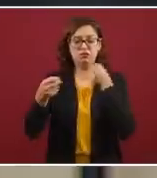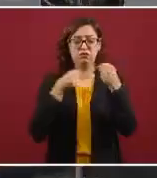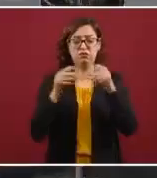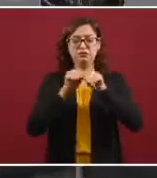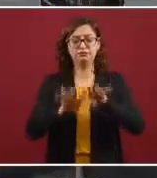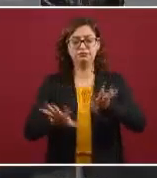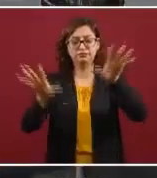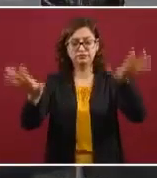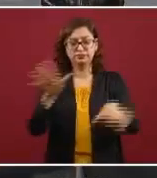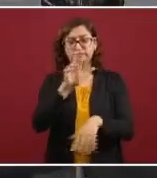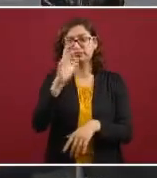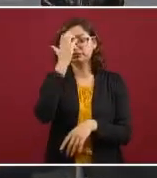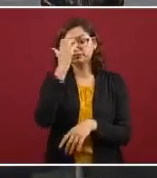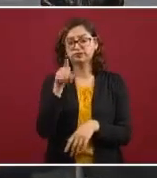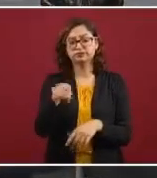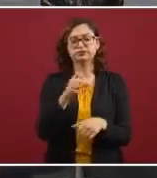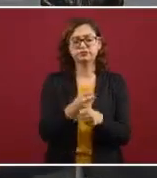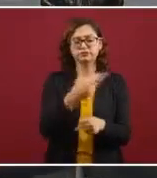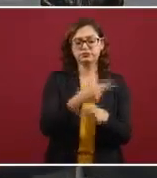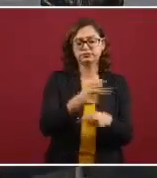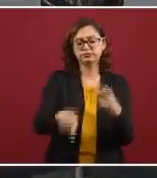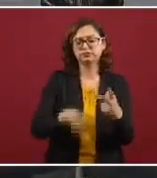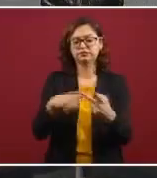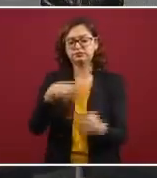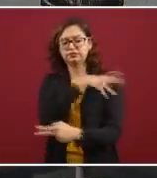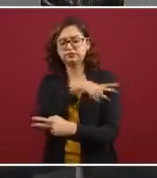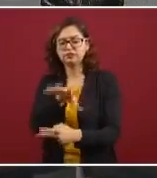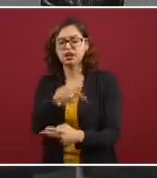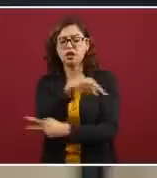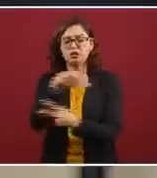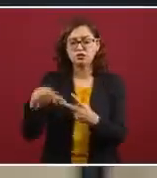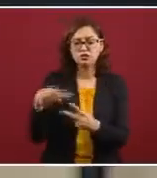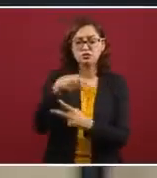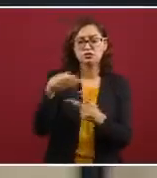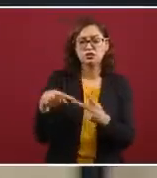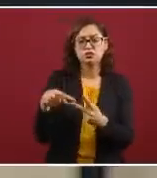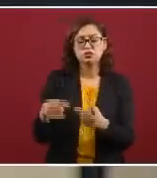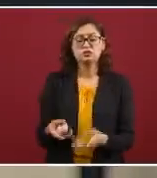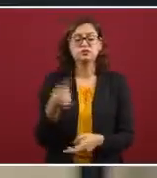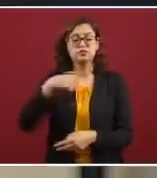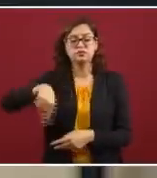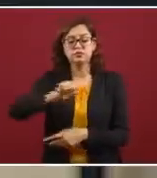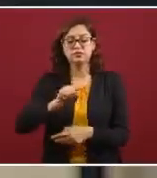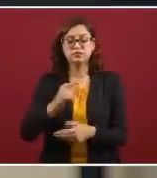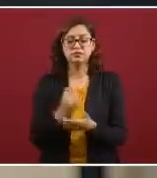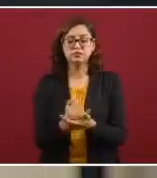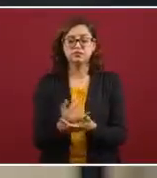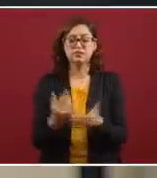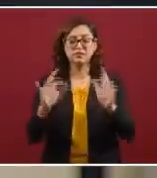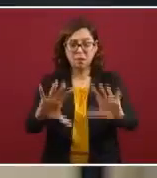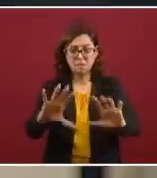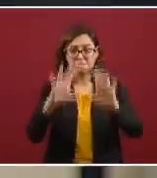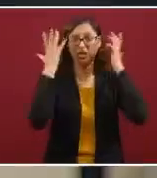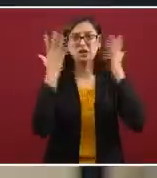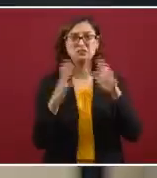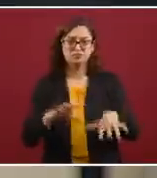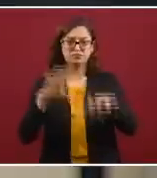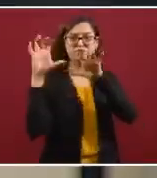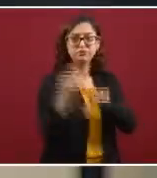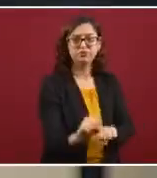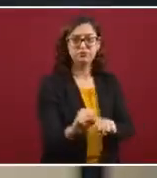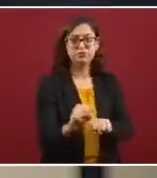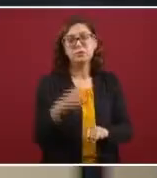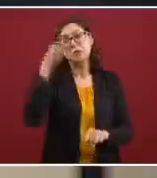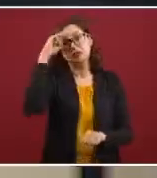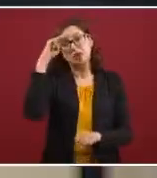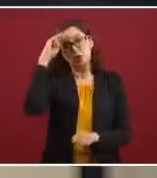tanto el secretario Alfonso Durazo como el general Luis Crescencio Sandoval, que se trató de un operativo precipitado, que subestimaron